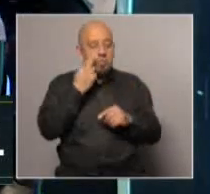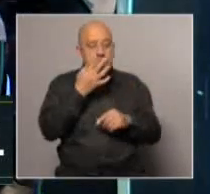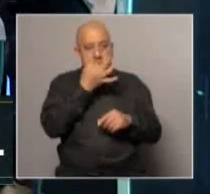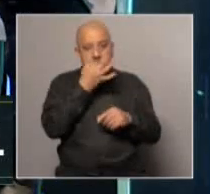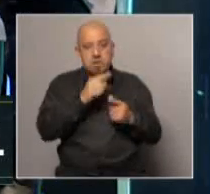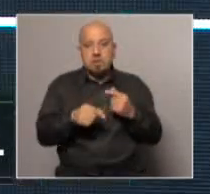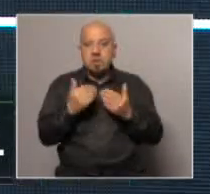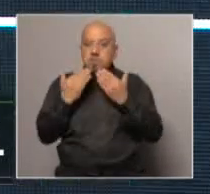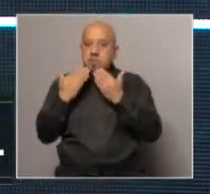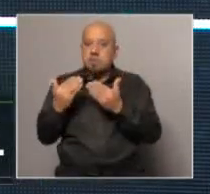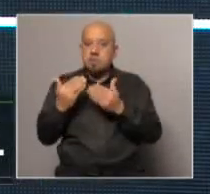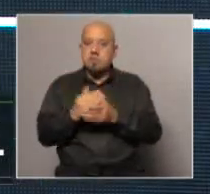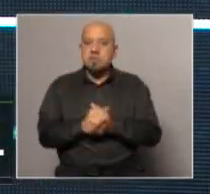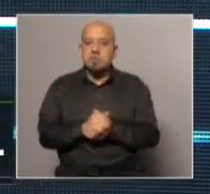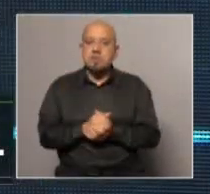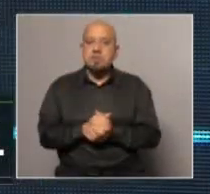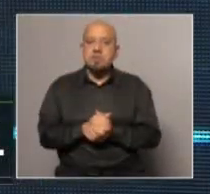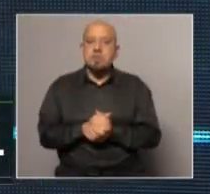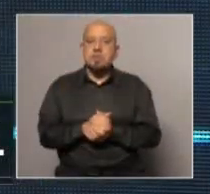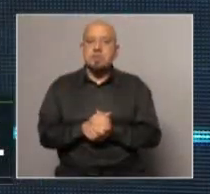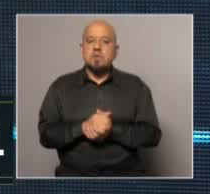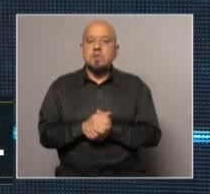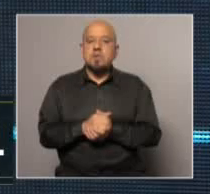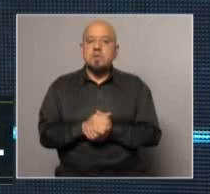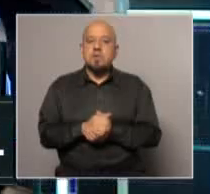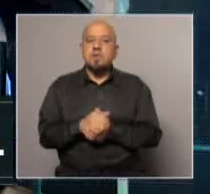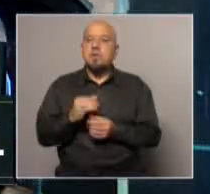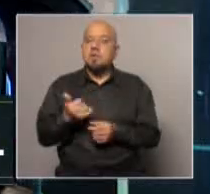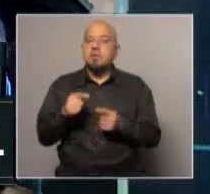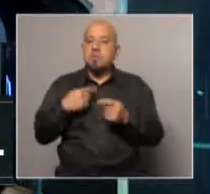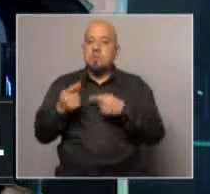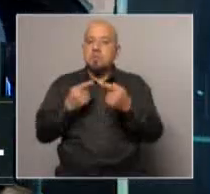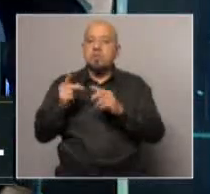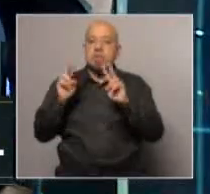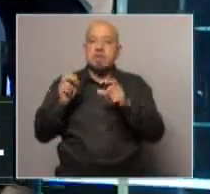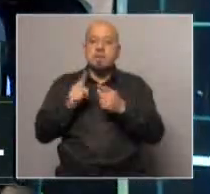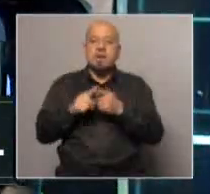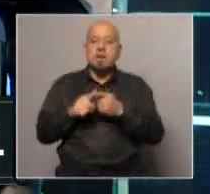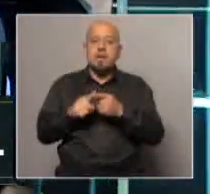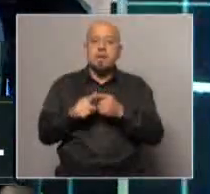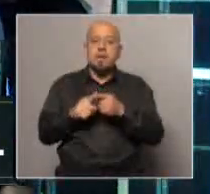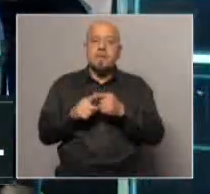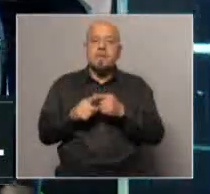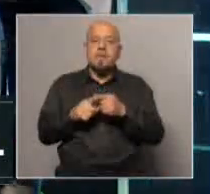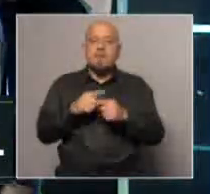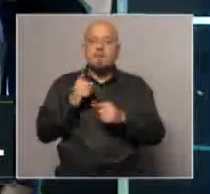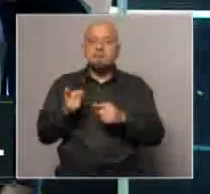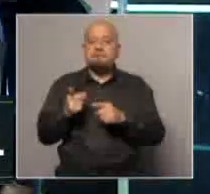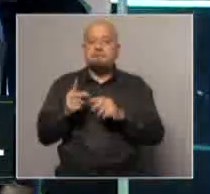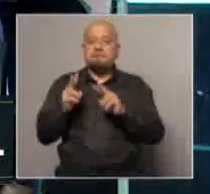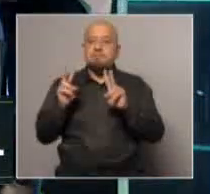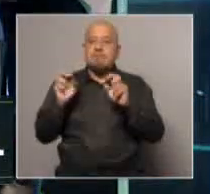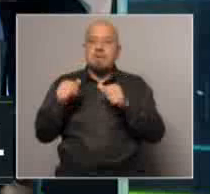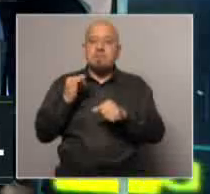haber placer. Pa, acompañado. A ustedes. Con gusto, muchas gracias. Realmente. Y ya vamos a seguir con este tema, pero ya nos vamos a meter en la otra pata, que es la